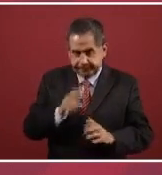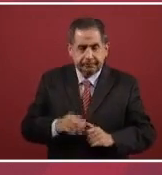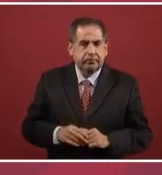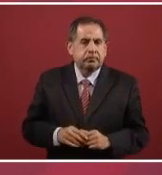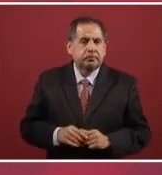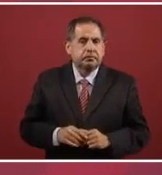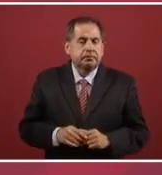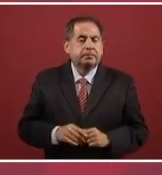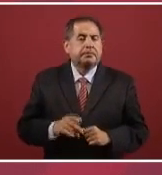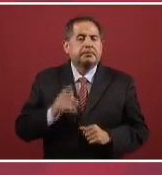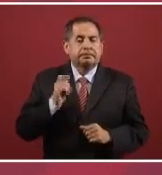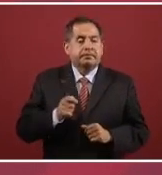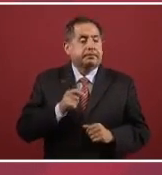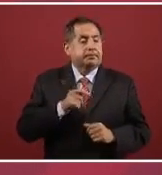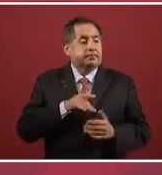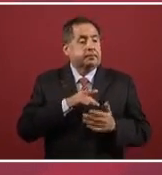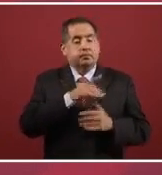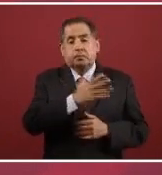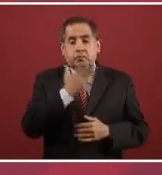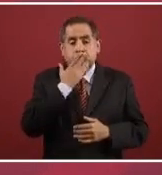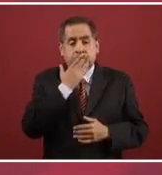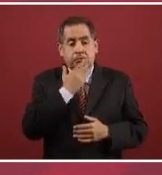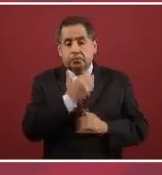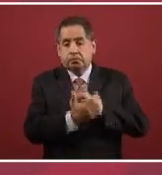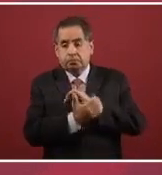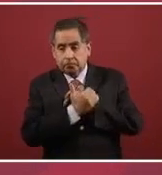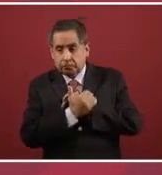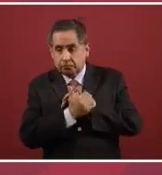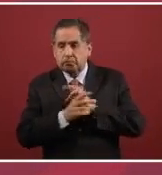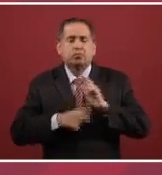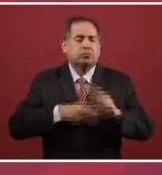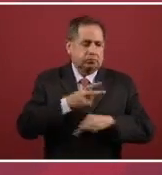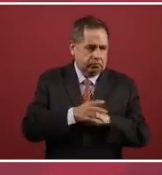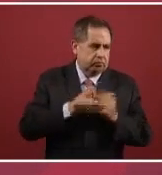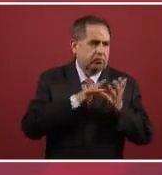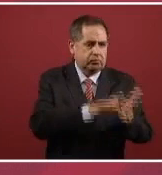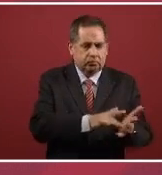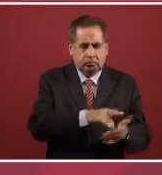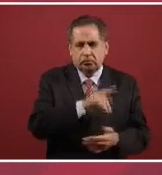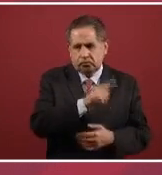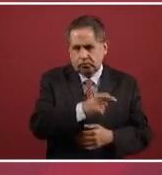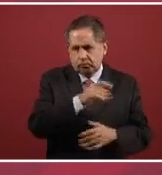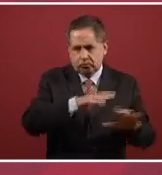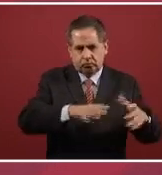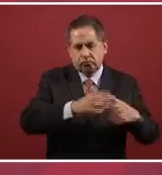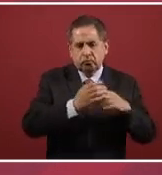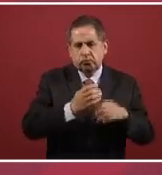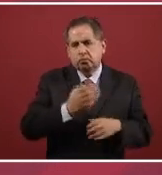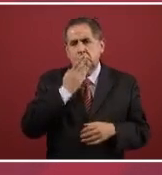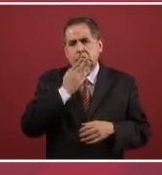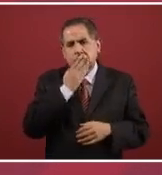Esto se hizo en Sonora porque lo solicitaron las autoridades locales.